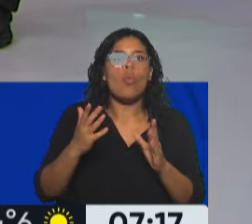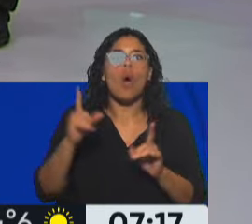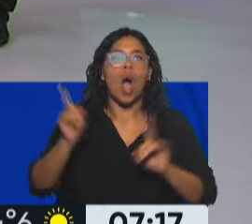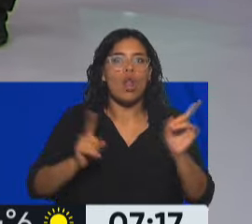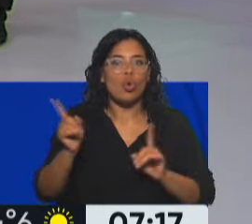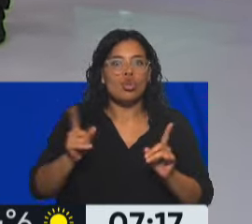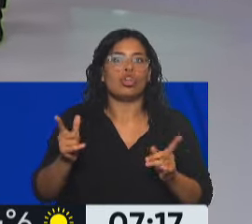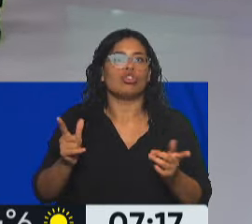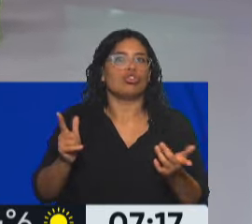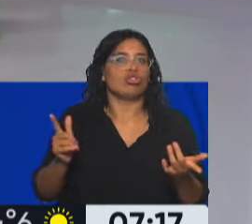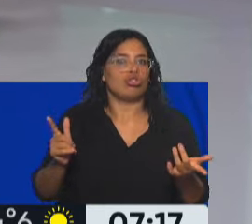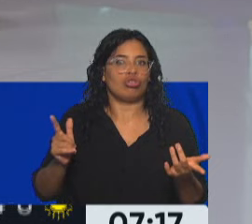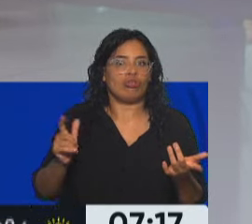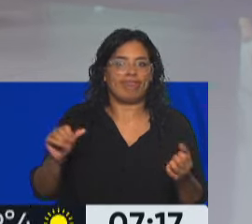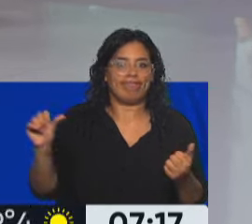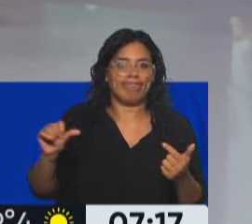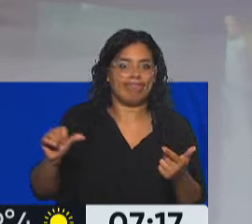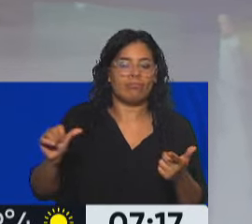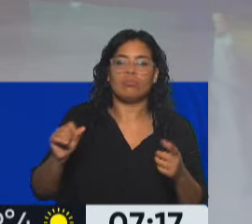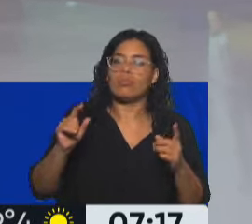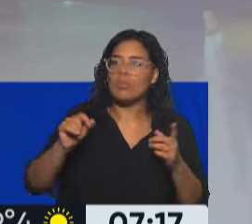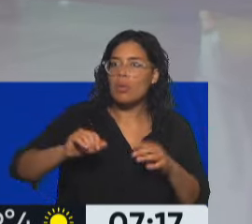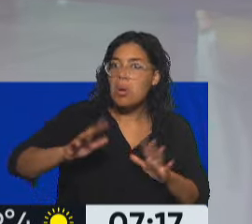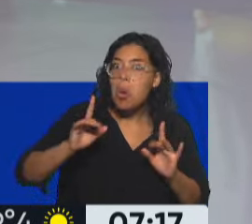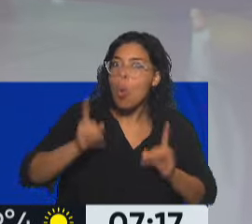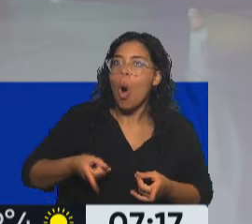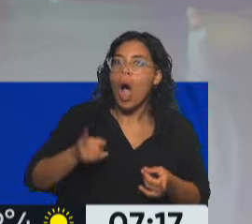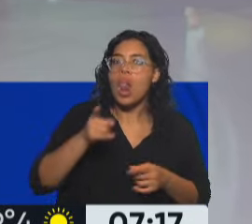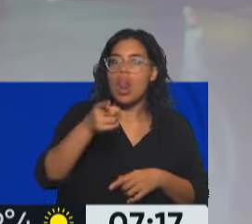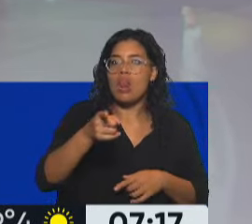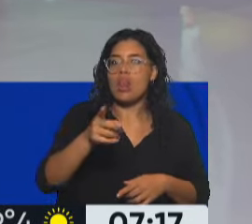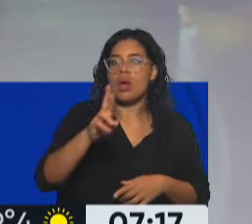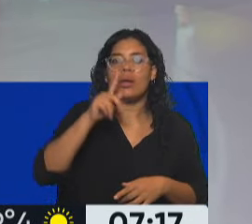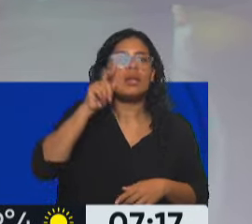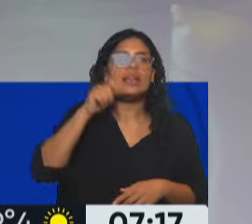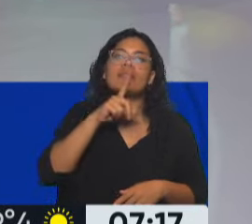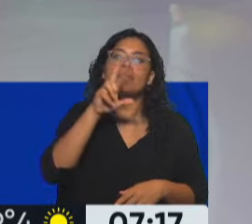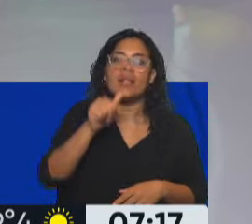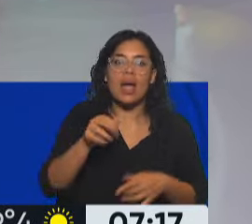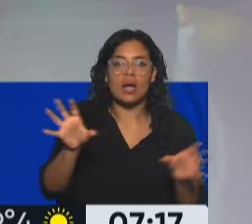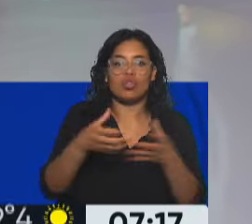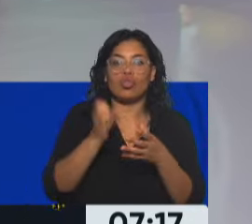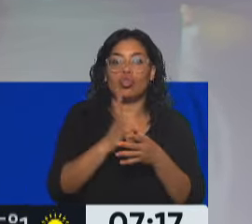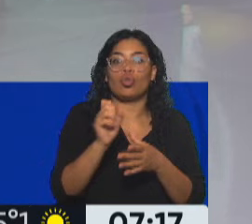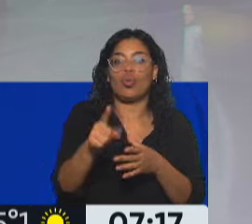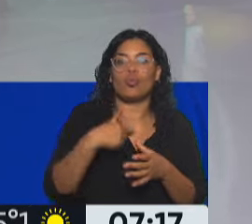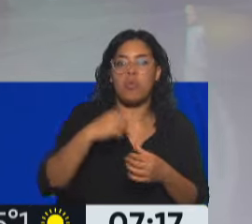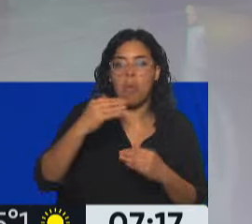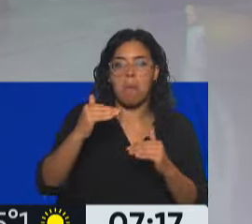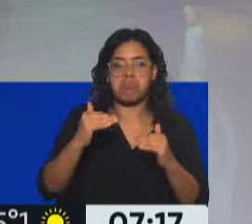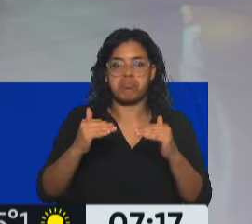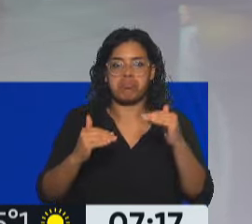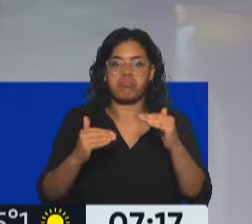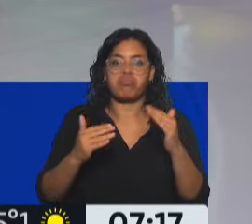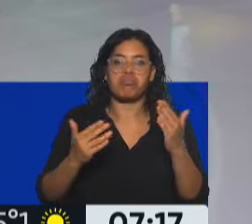hizo, supuesto. Está haciendo Riestra un campañón a digamos... En la proyección inmediata con 7, 8 partidos por delante